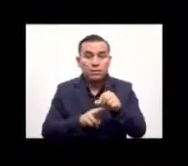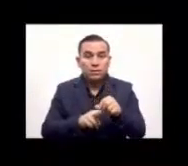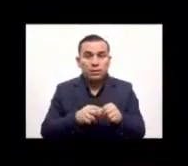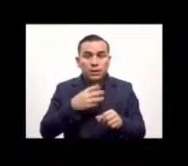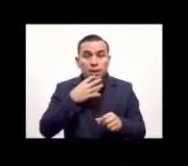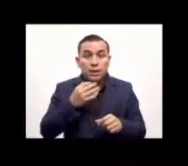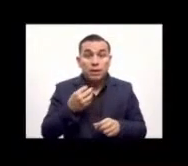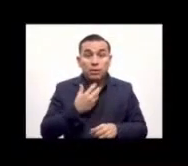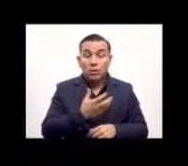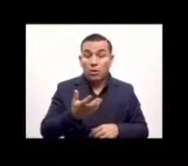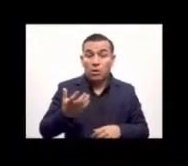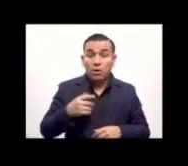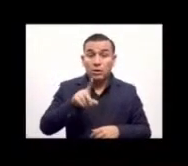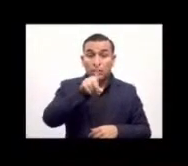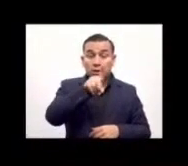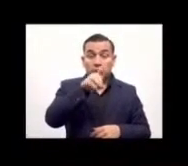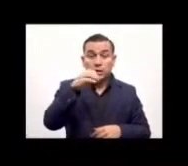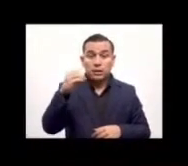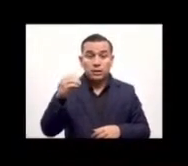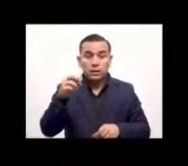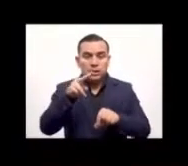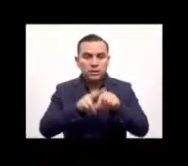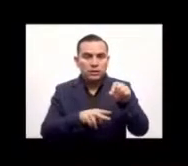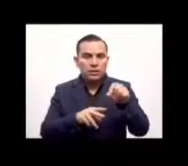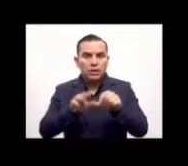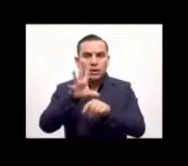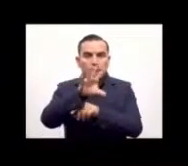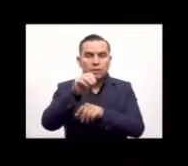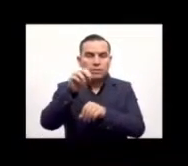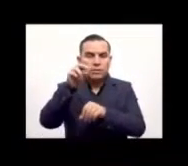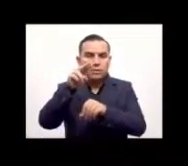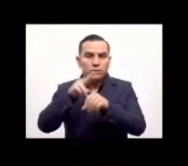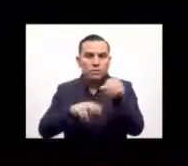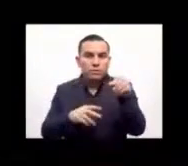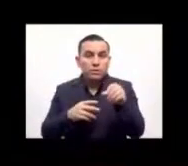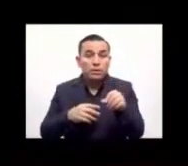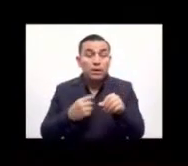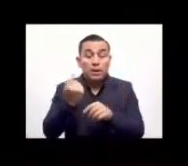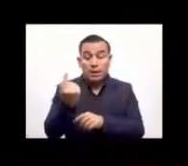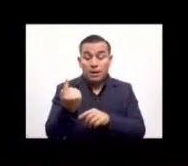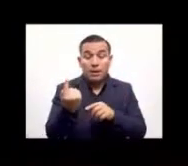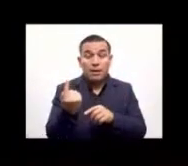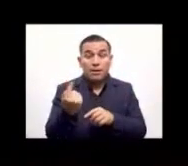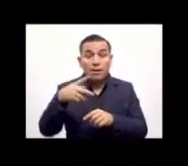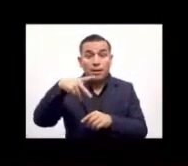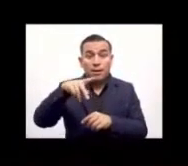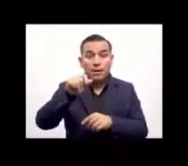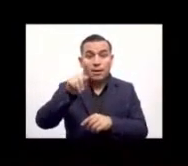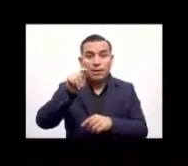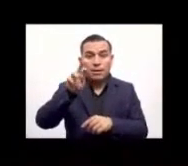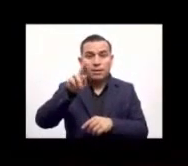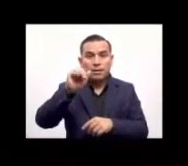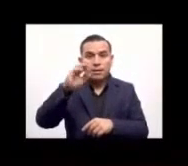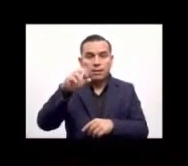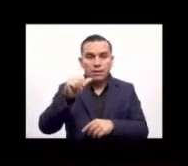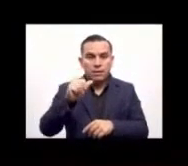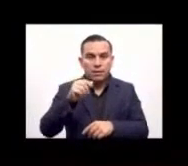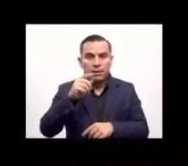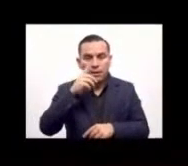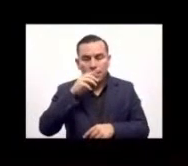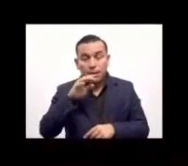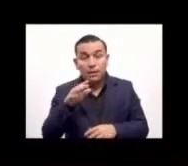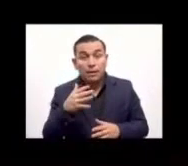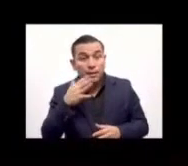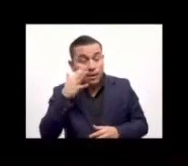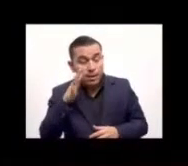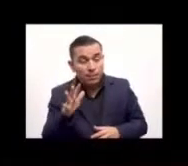ya tenían la infraestructura legal para distinguir entre criptoactivos. Y mientras tanto en México se emitía una alerta